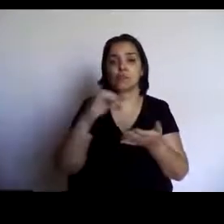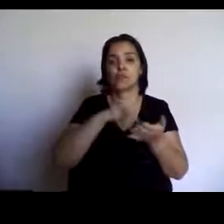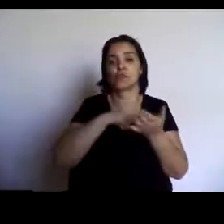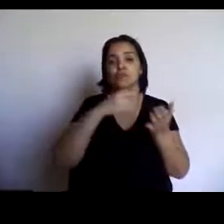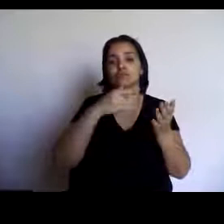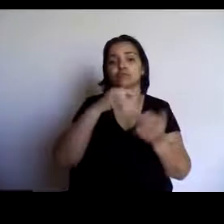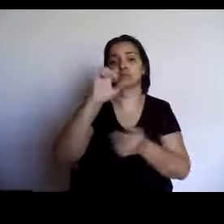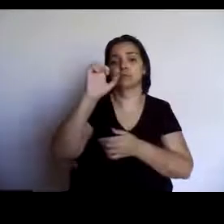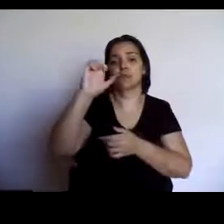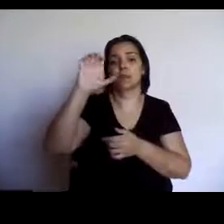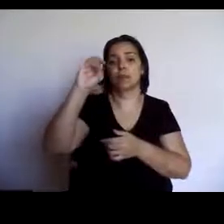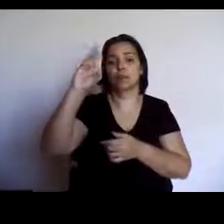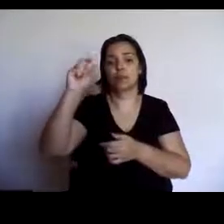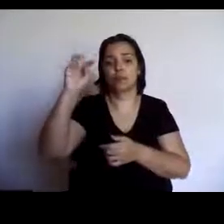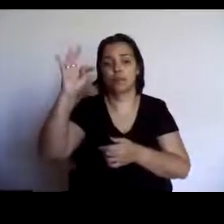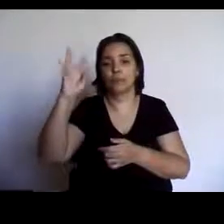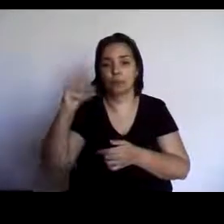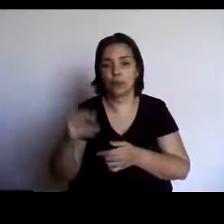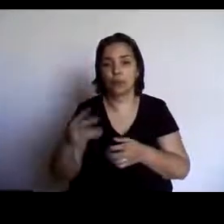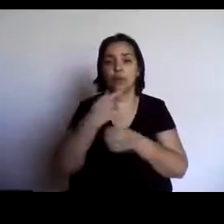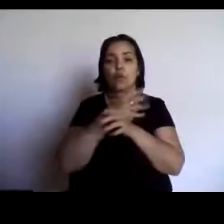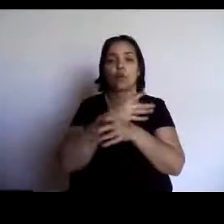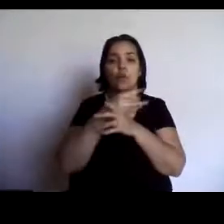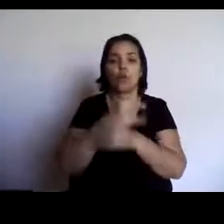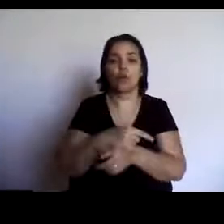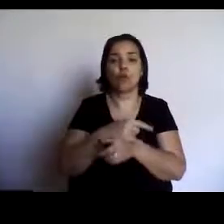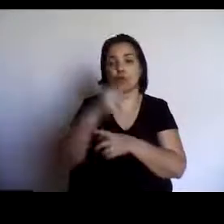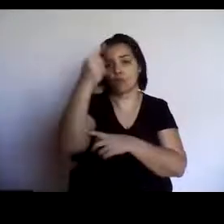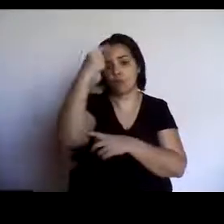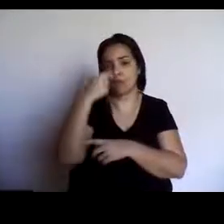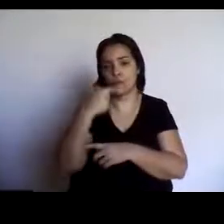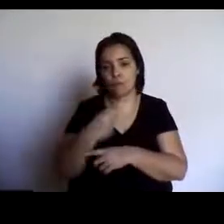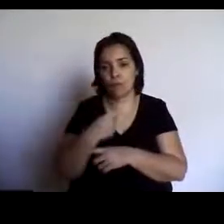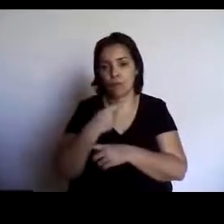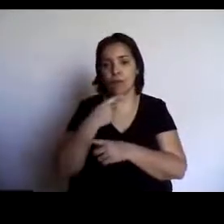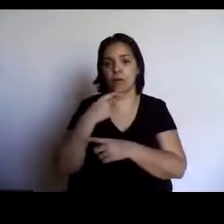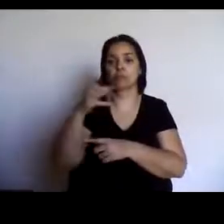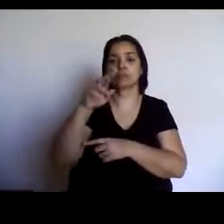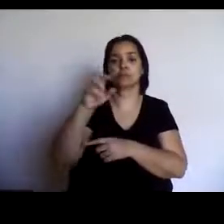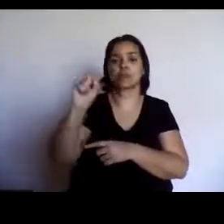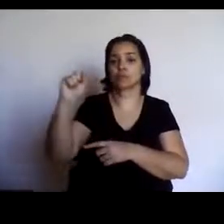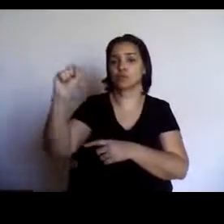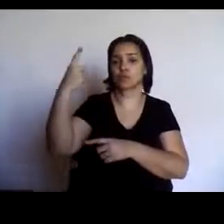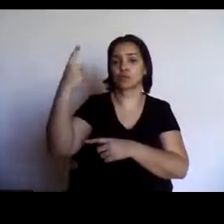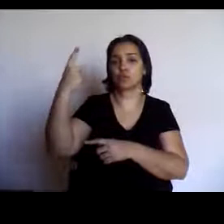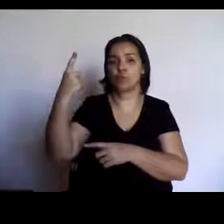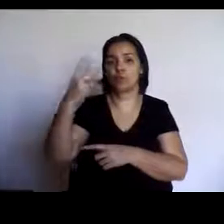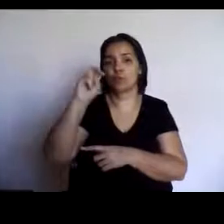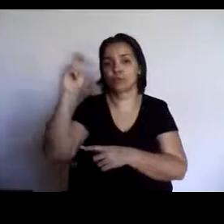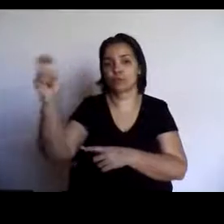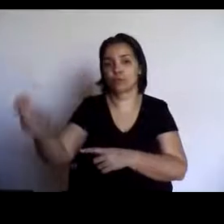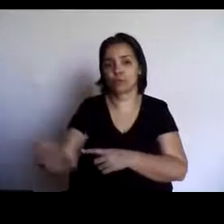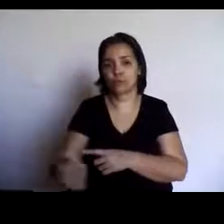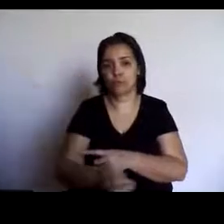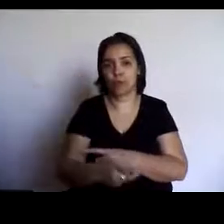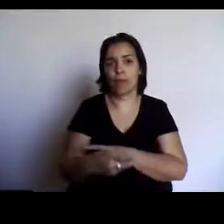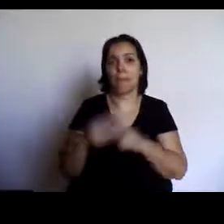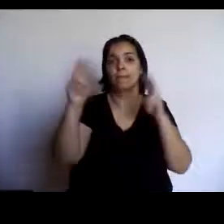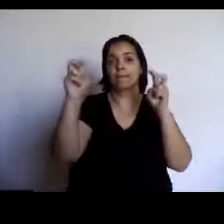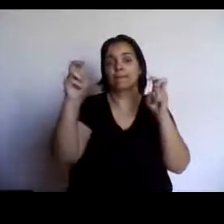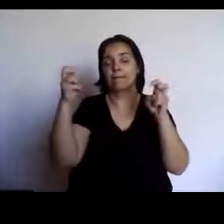Ruracua, Juegos Transfronterizos, Activartes, Enfron, Otales, Rural Sol, de diversas temáticas como energías